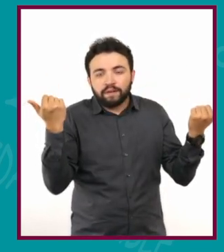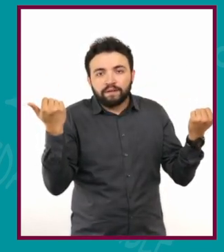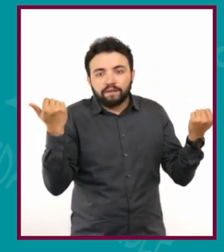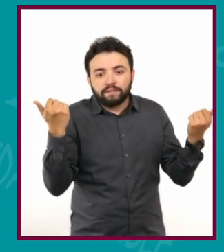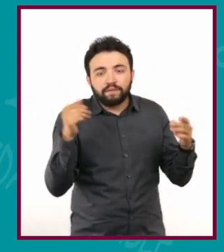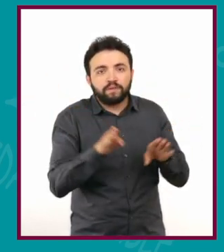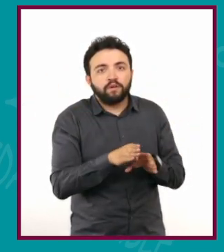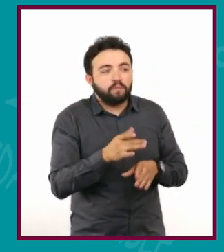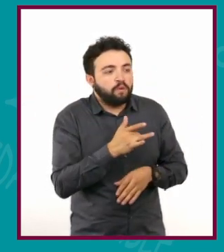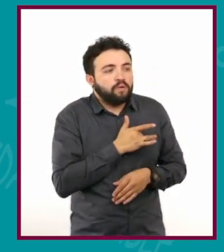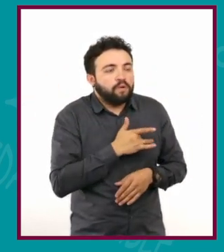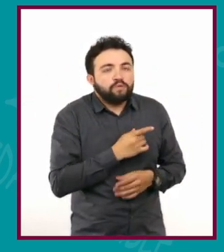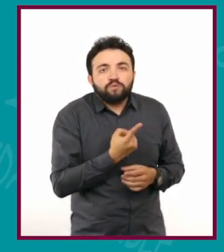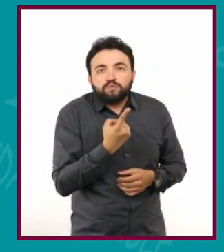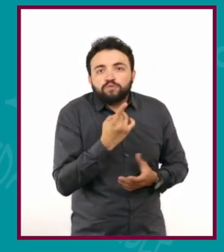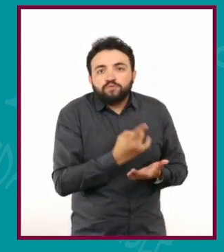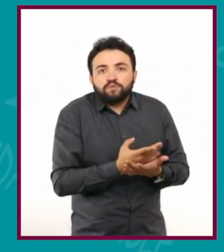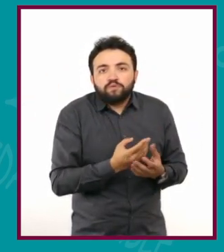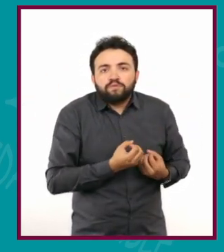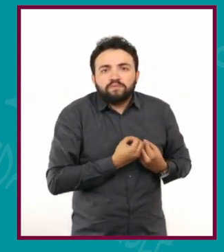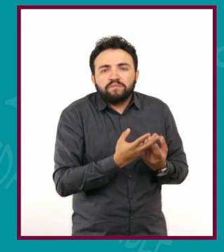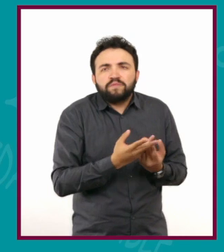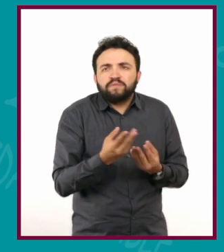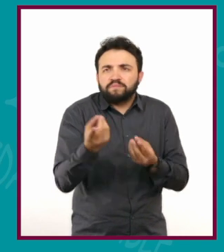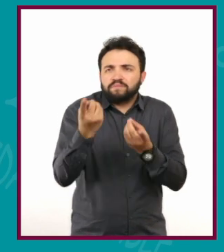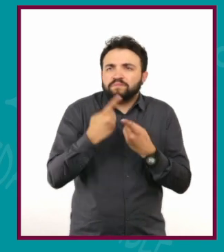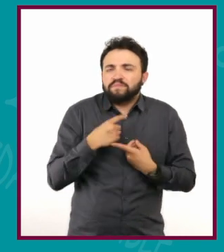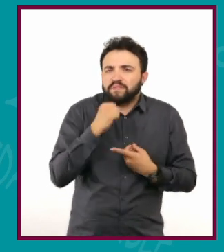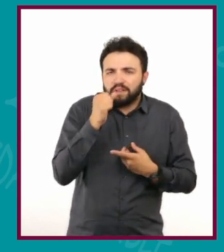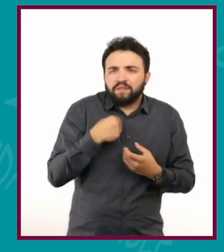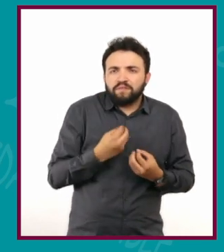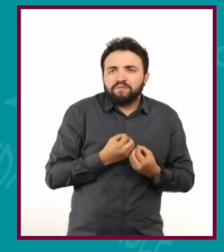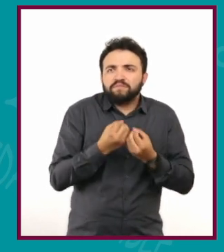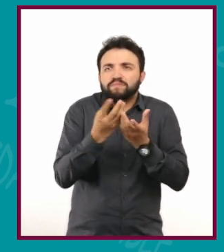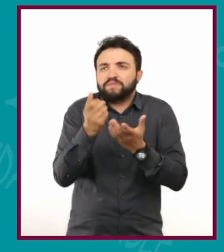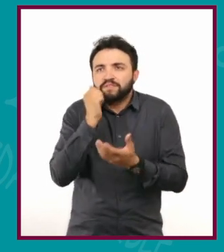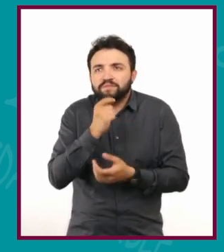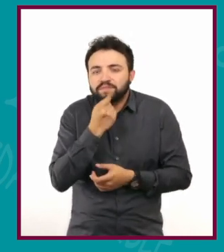de que lo hacen de corazón, lo hacen sin esperar nada a cambio.